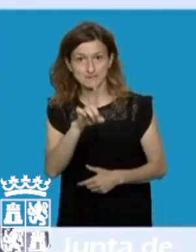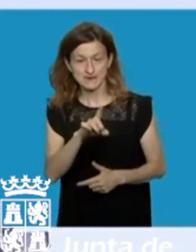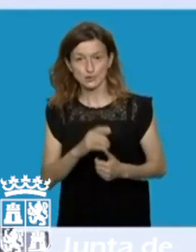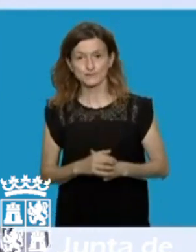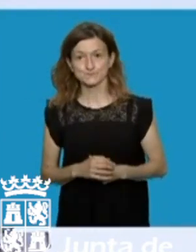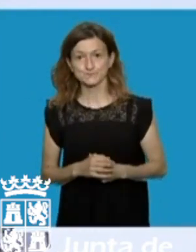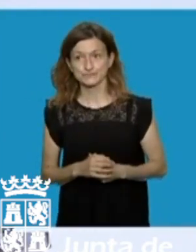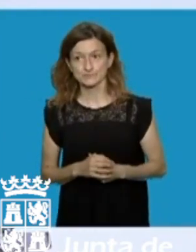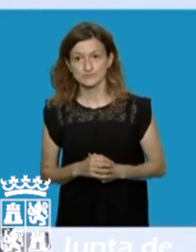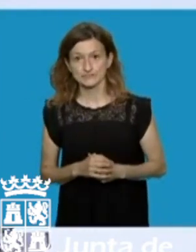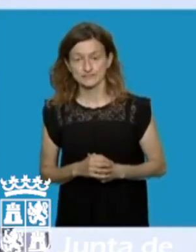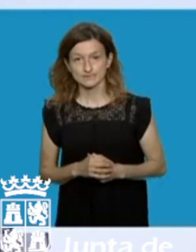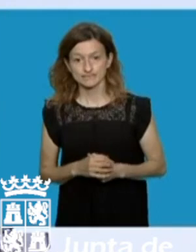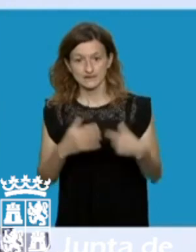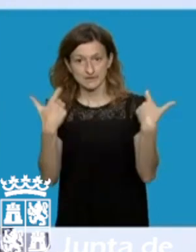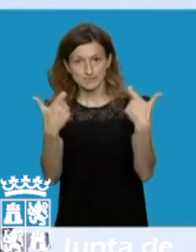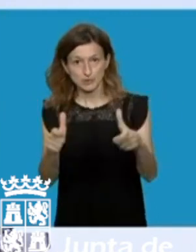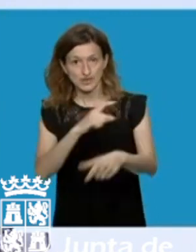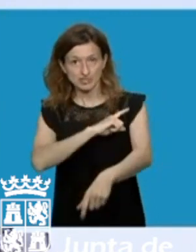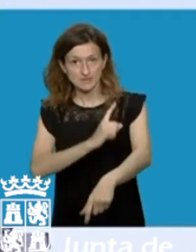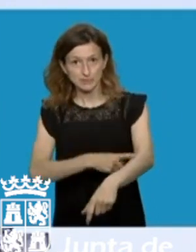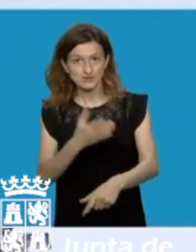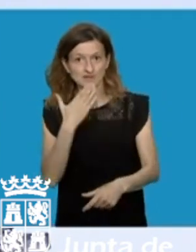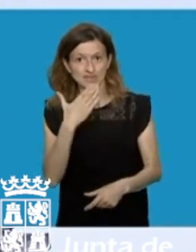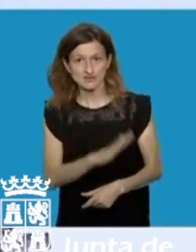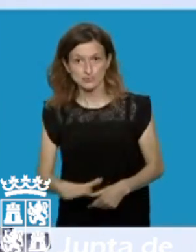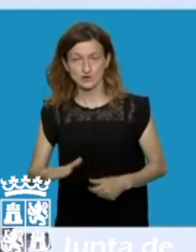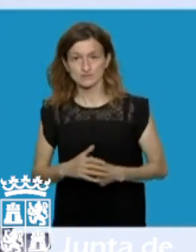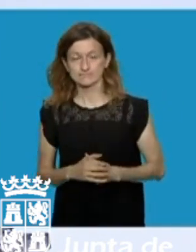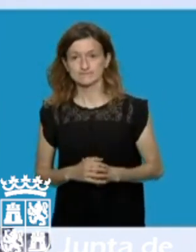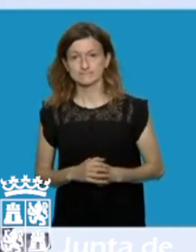cuales va para el apartado de deporte en edad escolar.